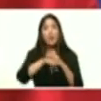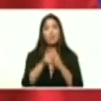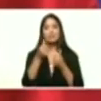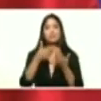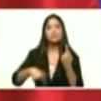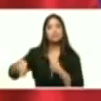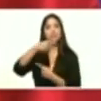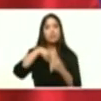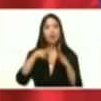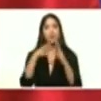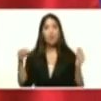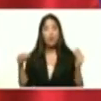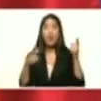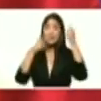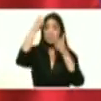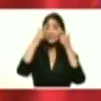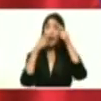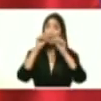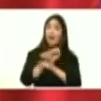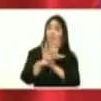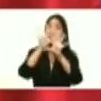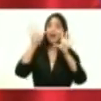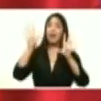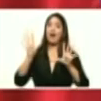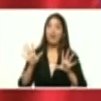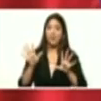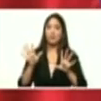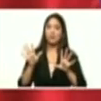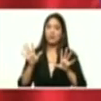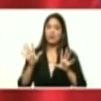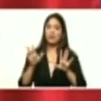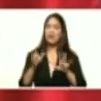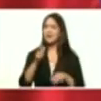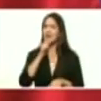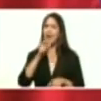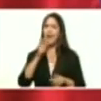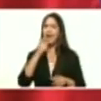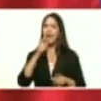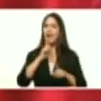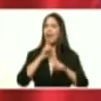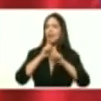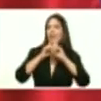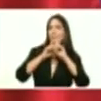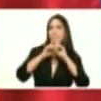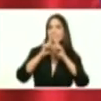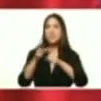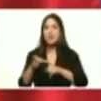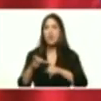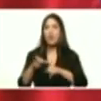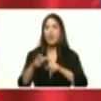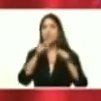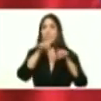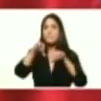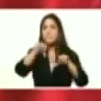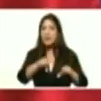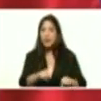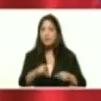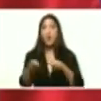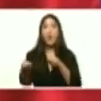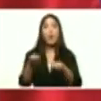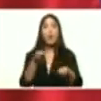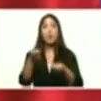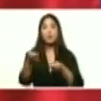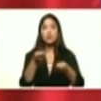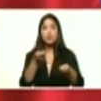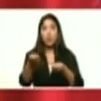Chávez tenía clarito, que el peor enemigo, que teníamos nosotros, como imperialismo, que es el control,